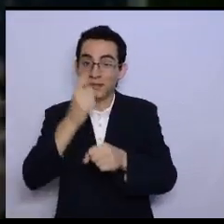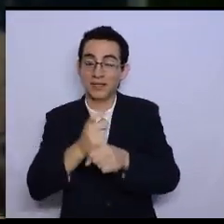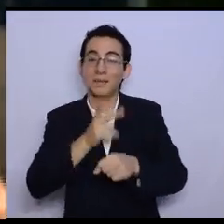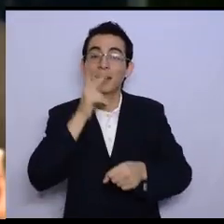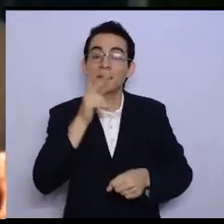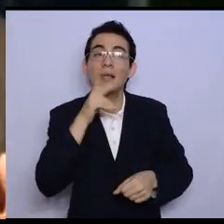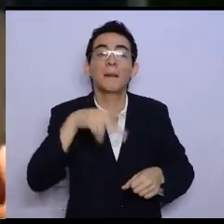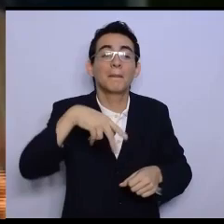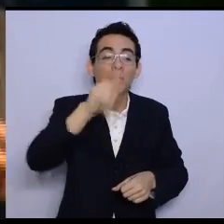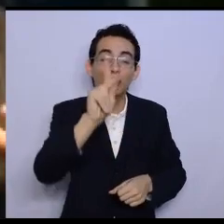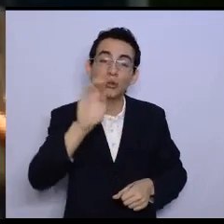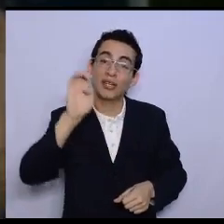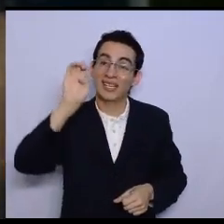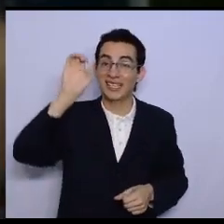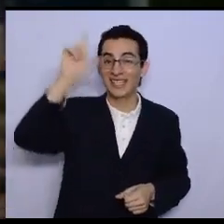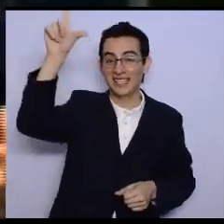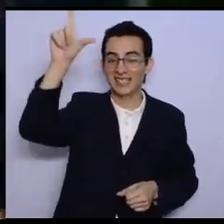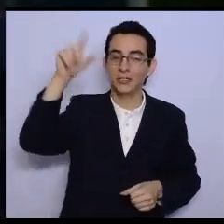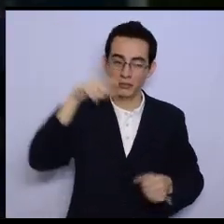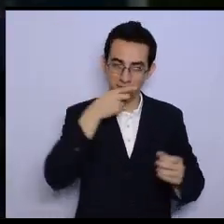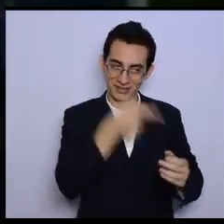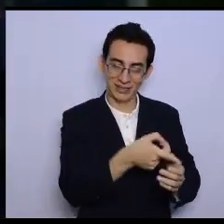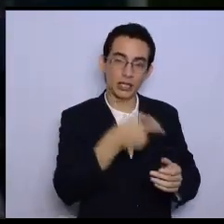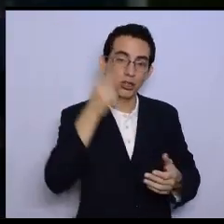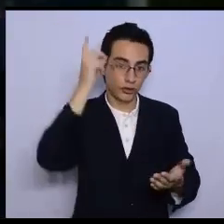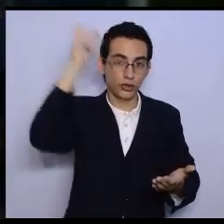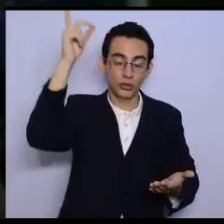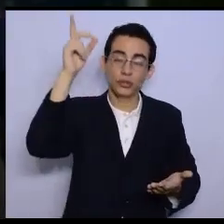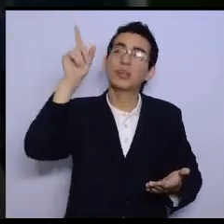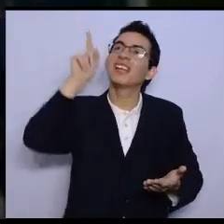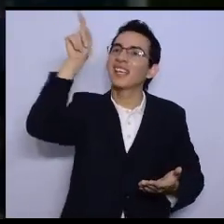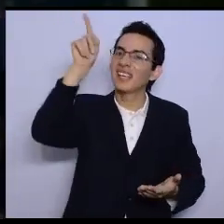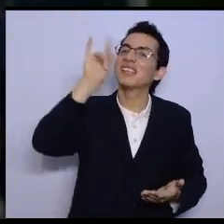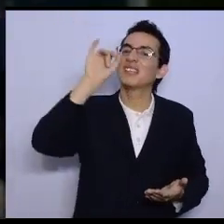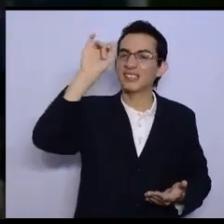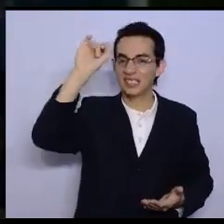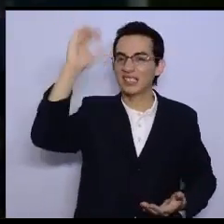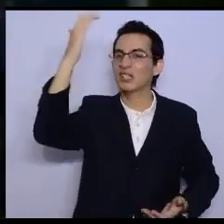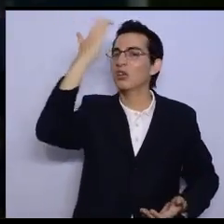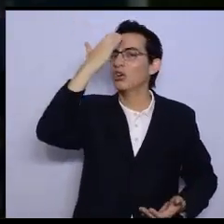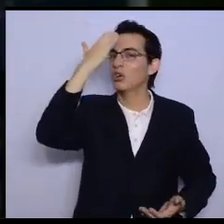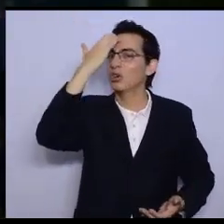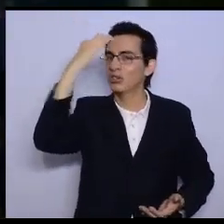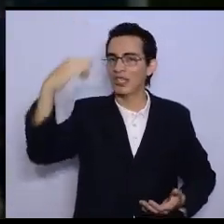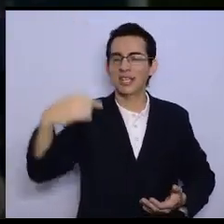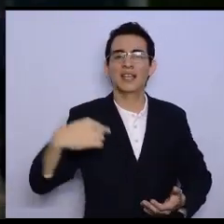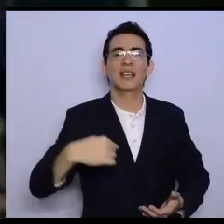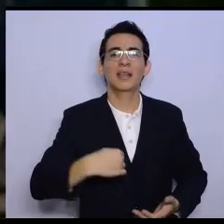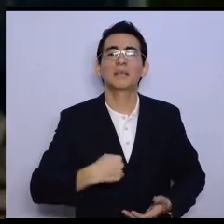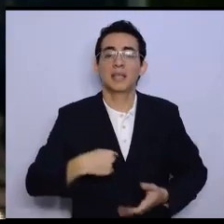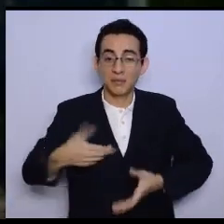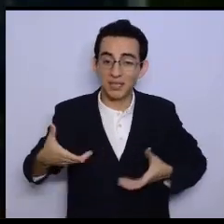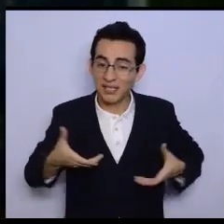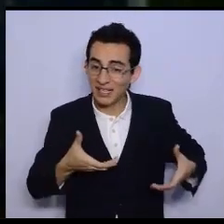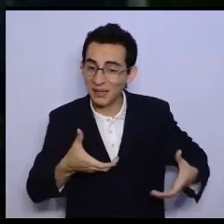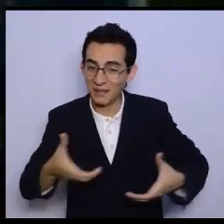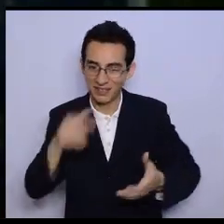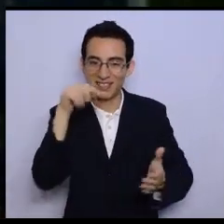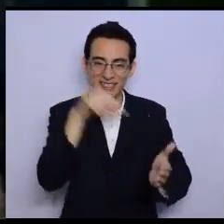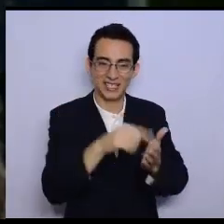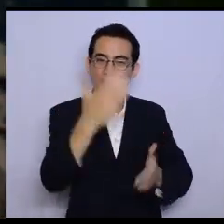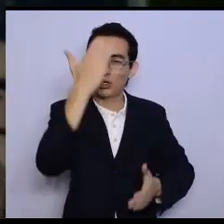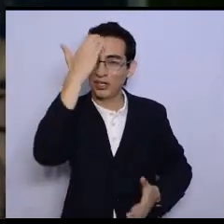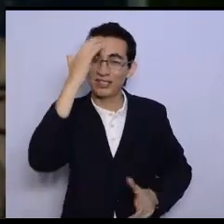dice, mas él, o sea Dios, conoce mi camino. El verbo conocer aquí en el